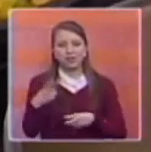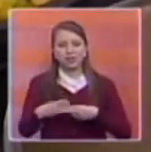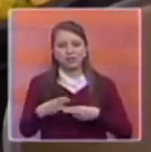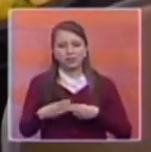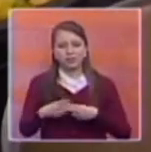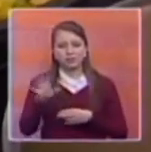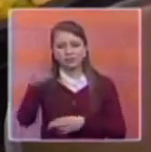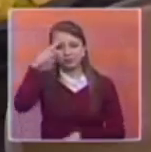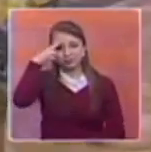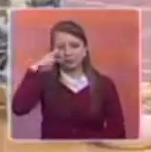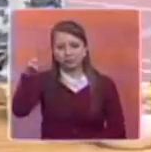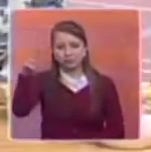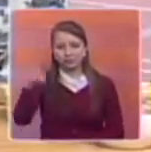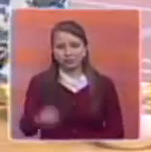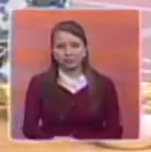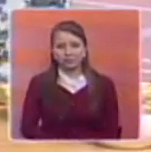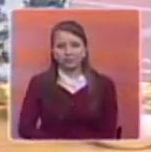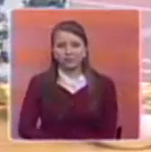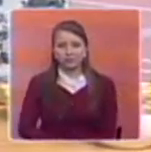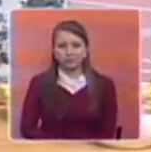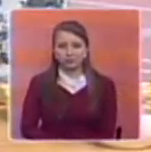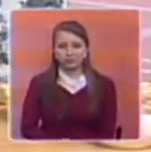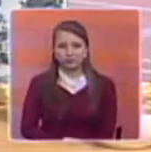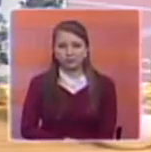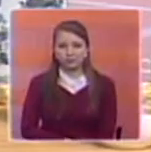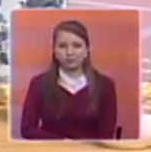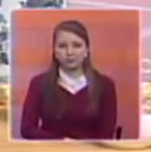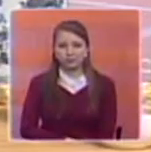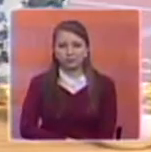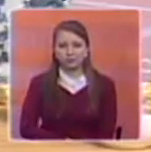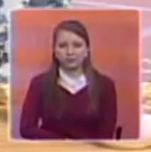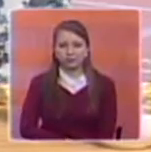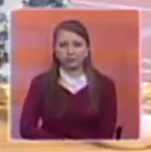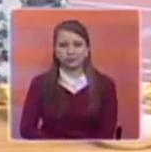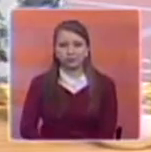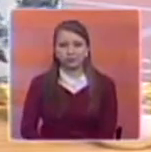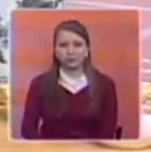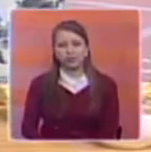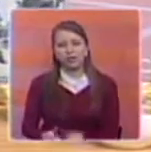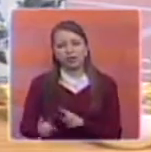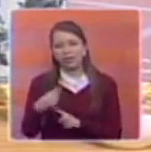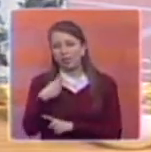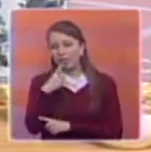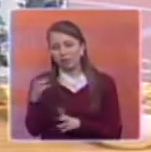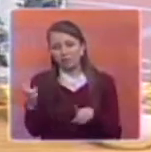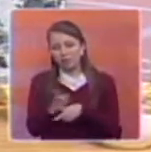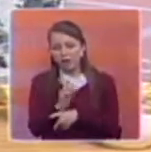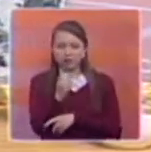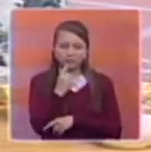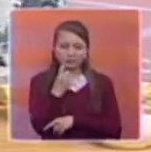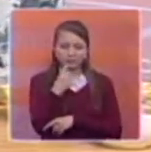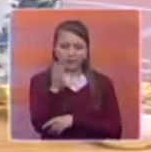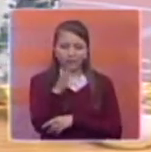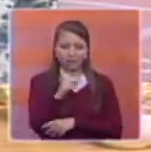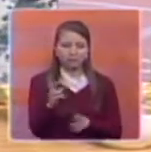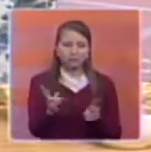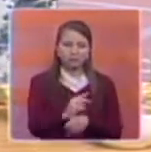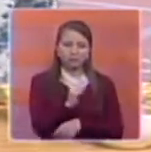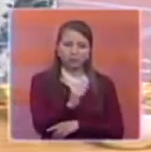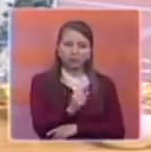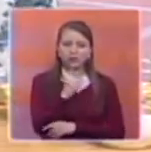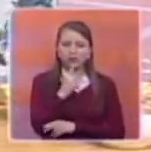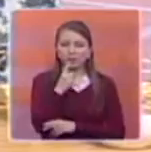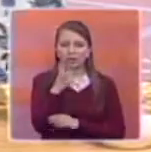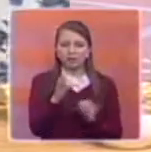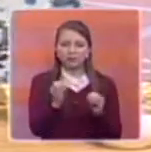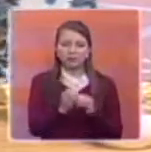en México. Por eso es que utilizan unos que pican más y otros que pican menos, y utilizan, de los que pican menos, utilizan